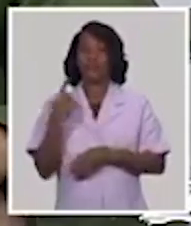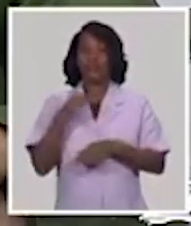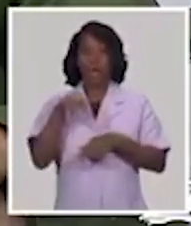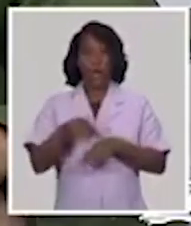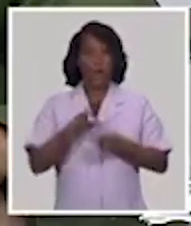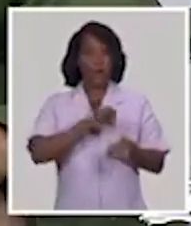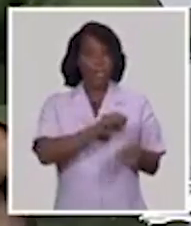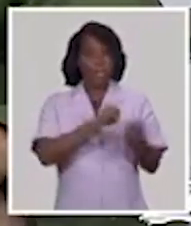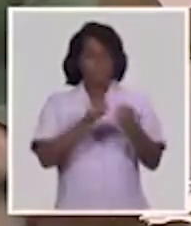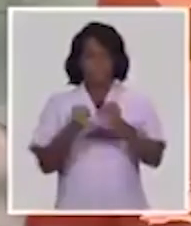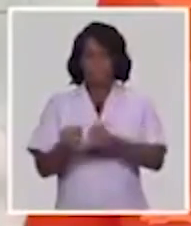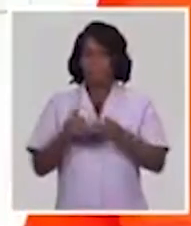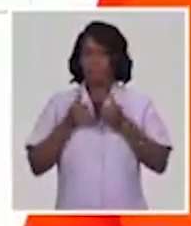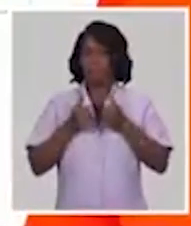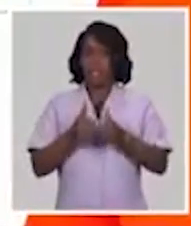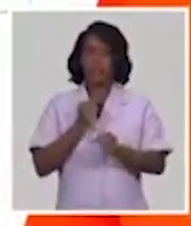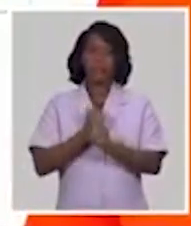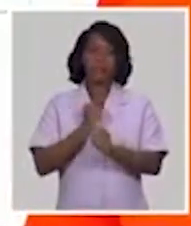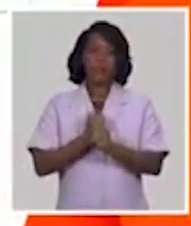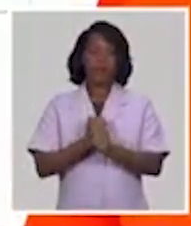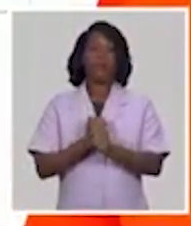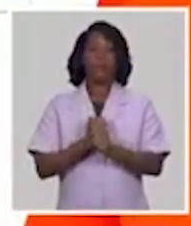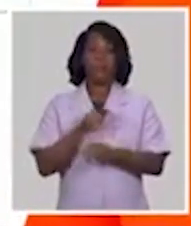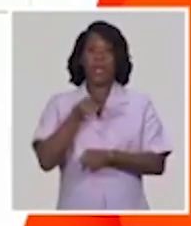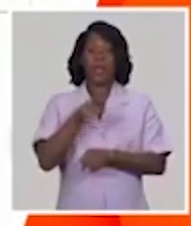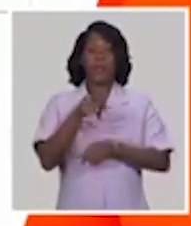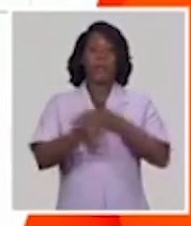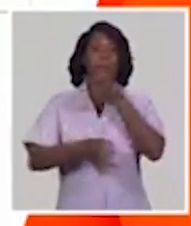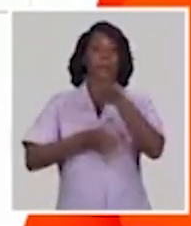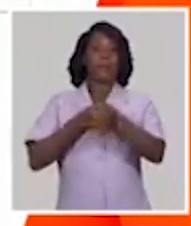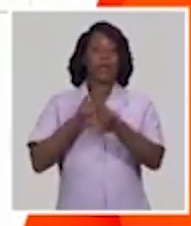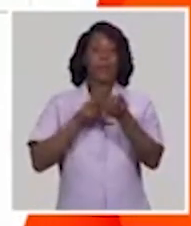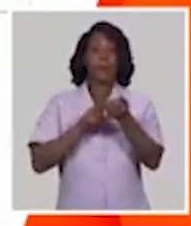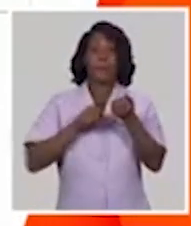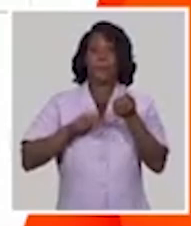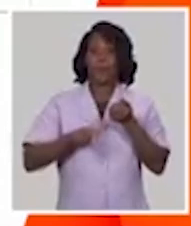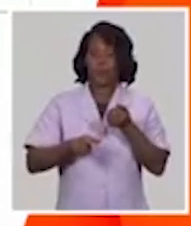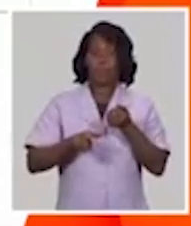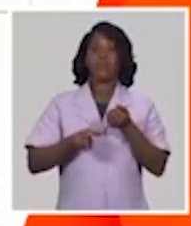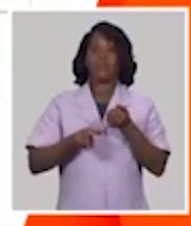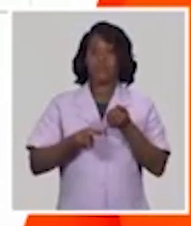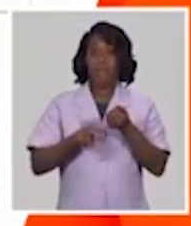para ilustrar, en la provincia, de un total de trabajadores de